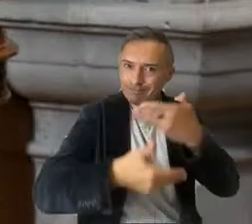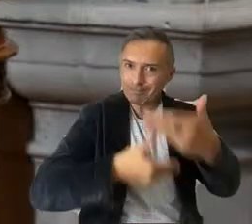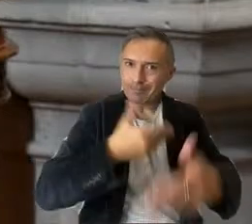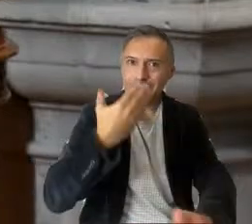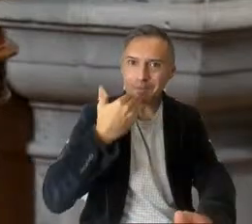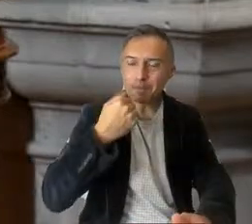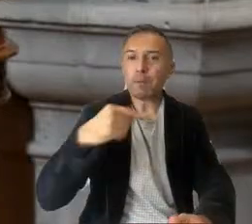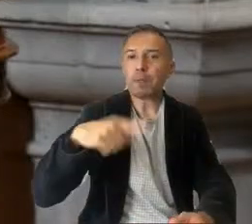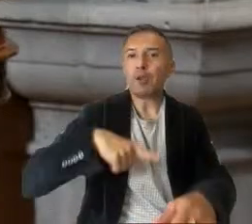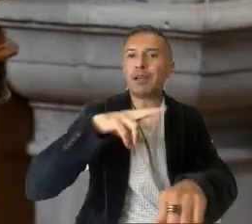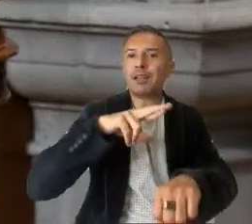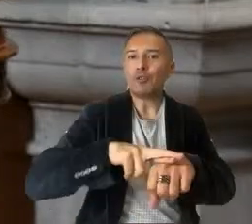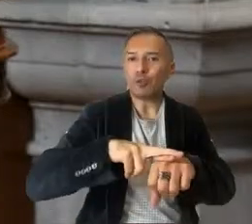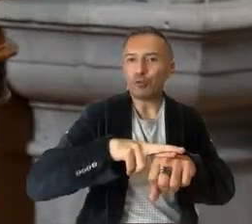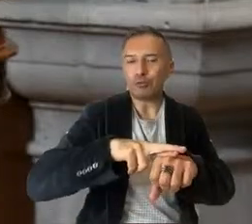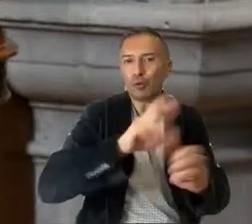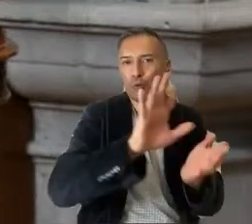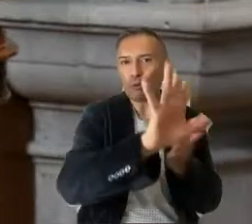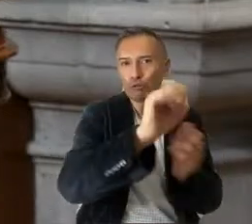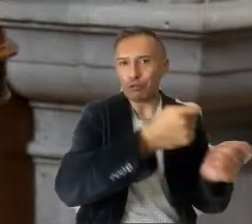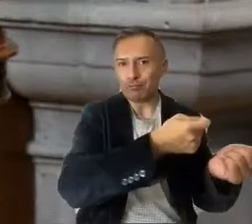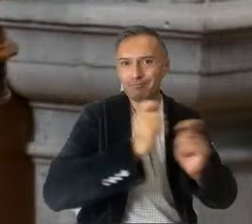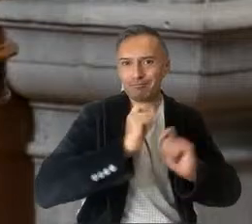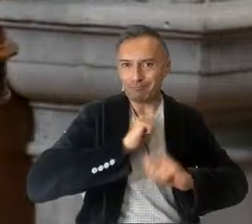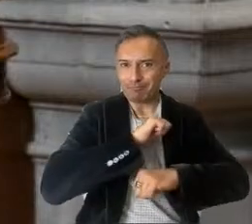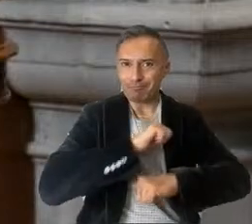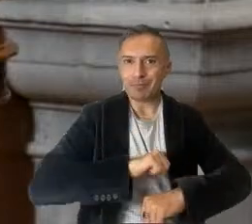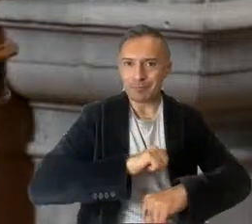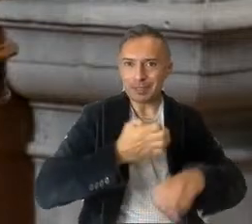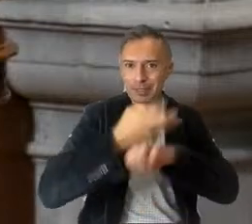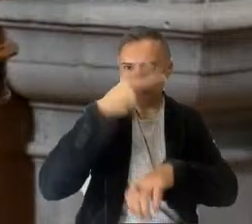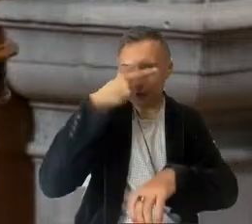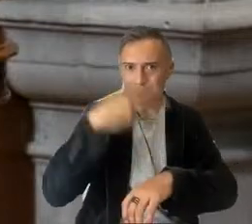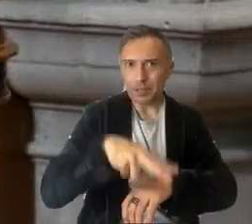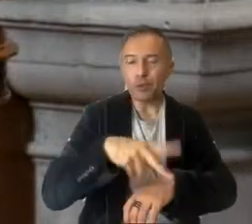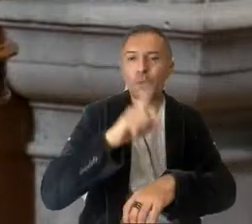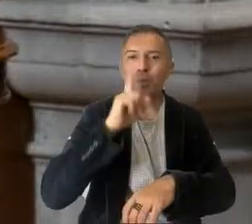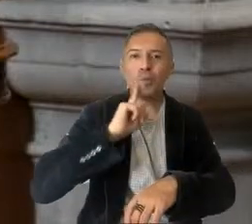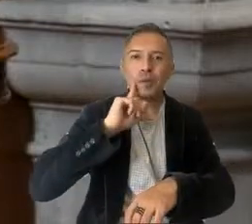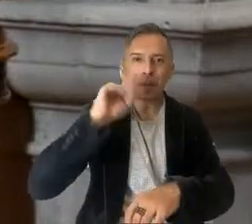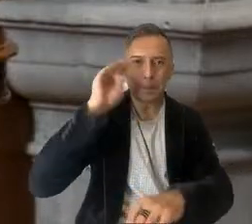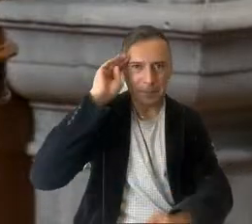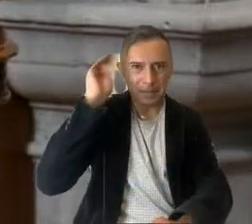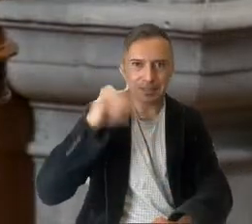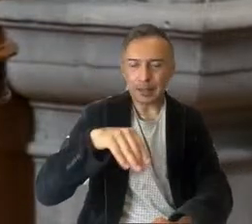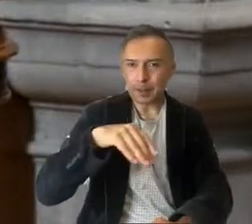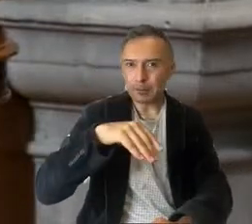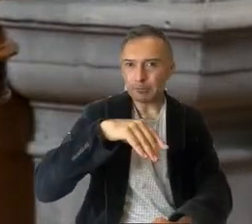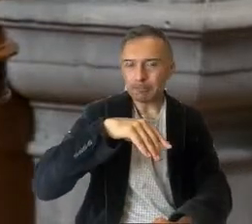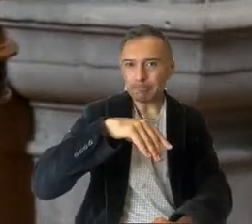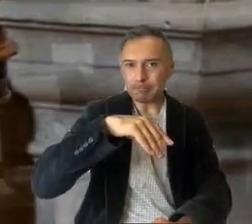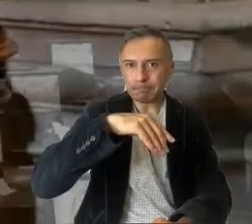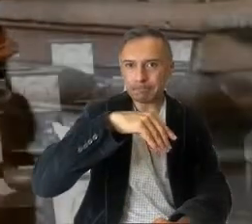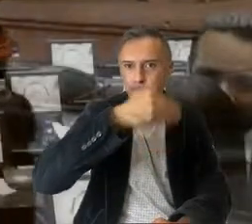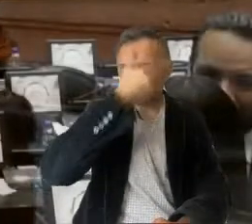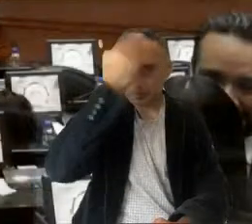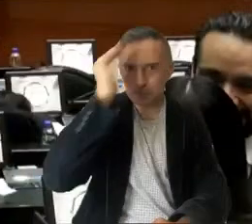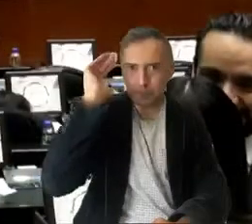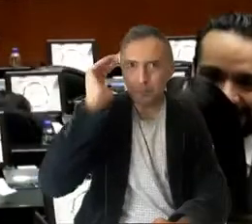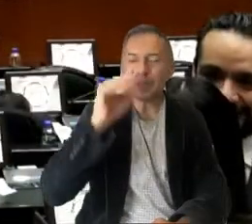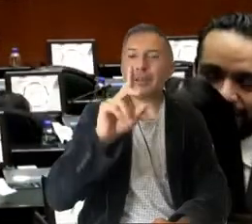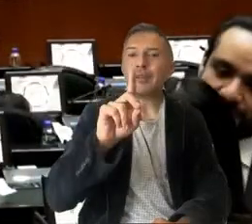Gobernadora Constitucional del Estado de México, maestra Delfina Gómez Álvarez.